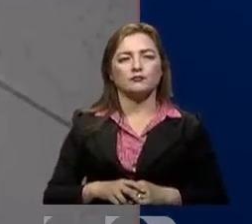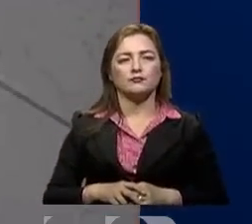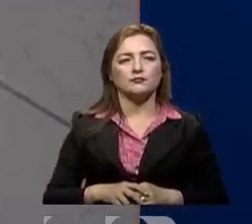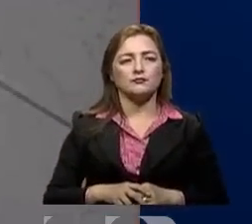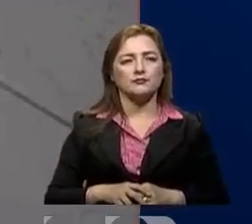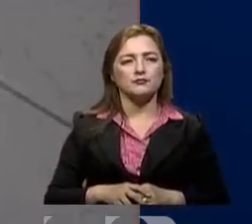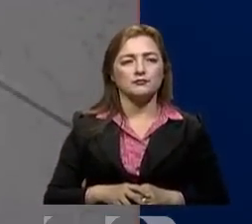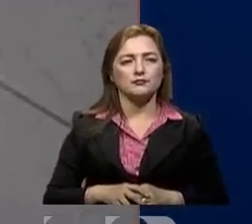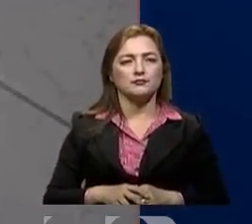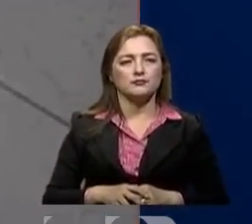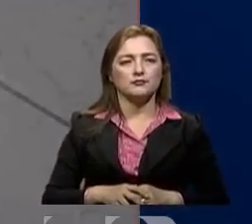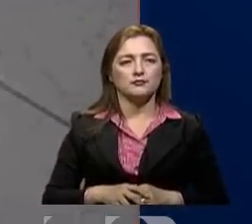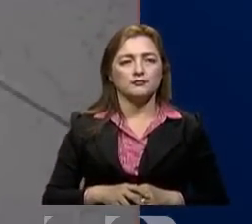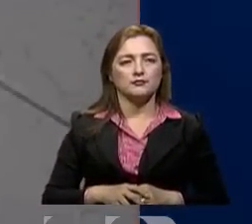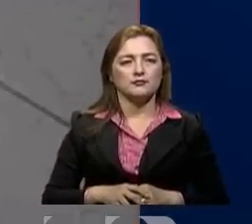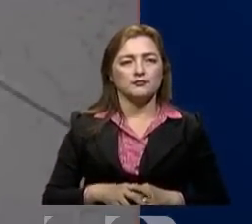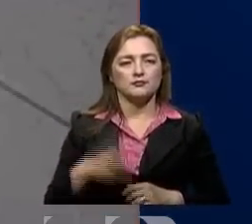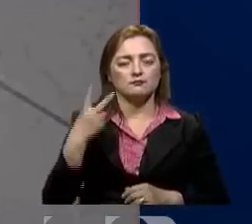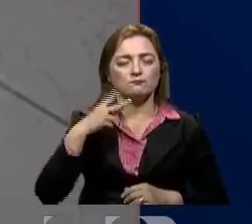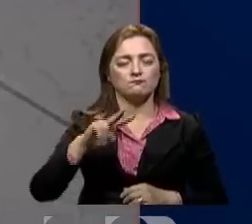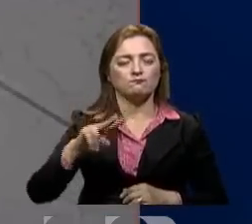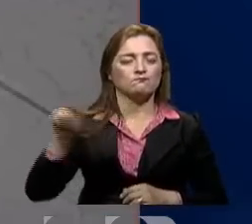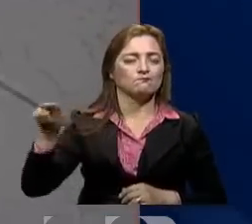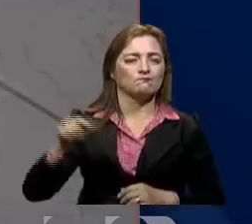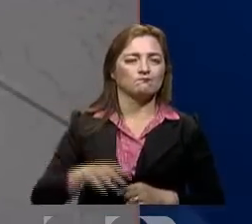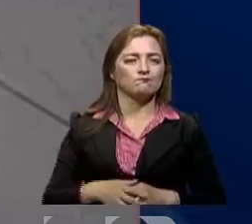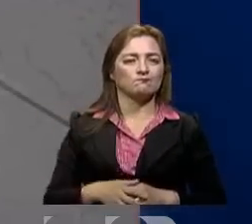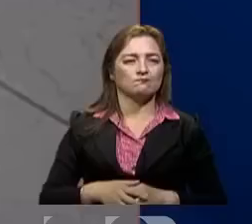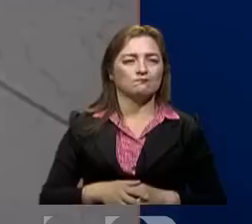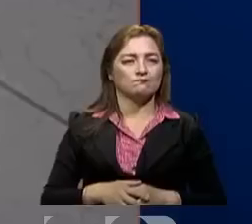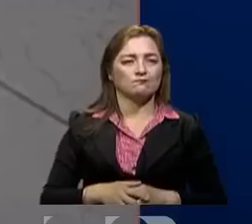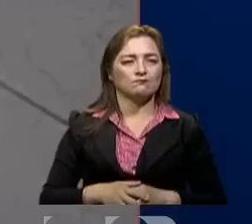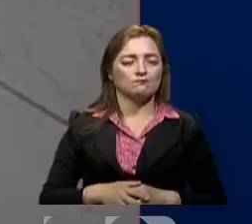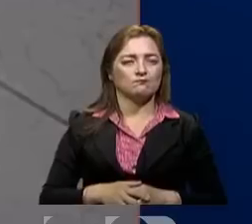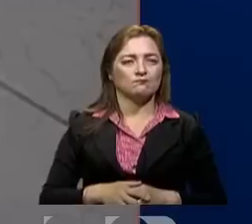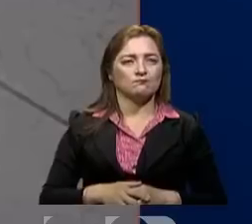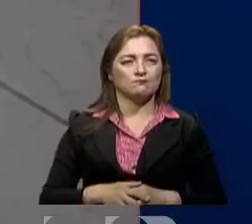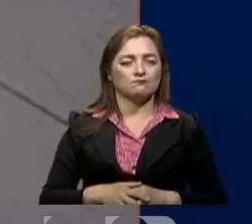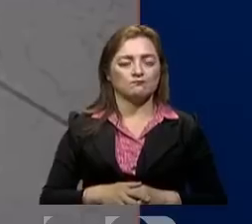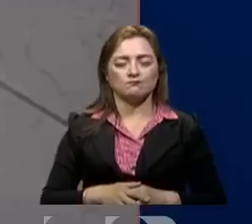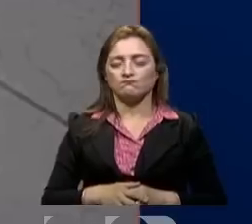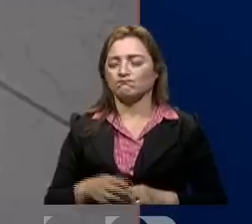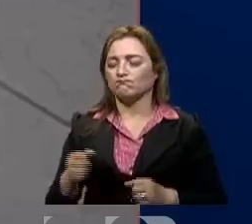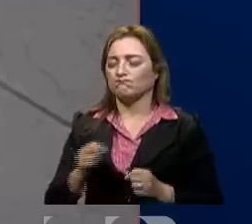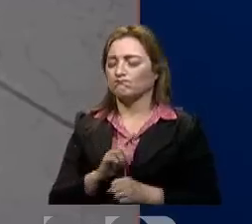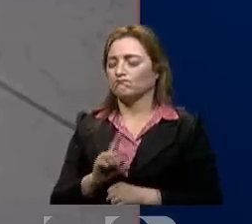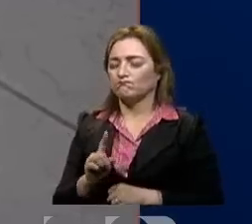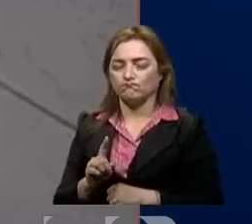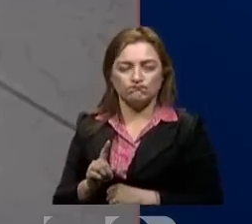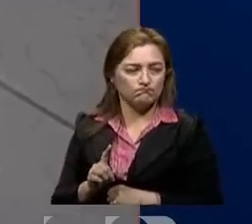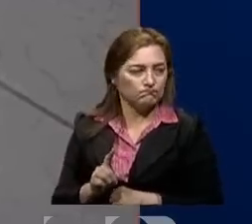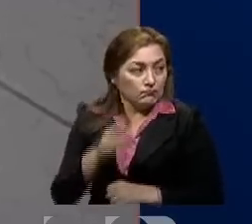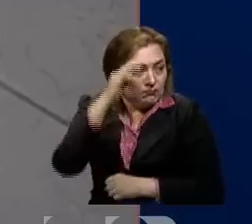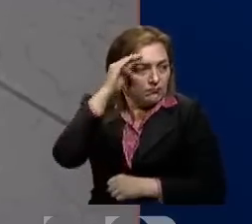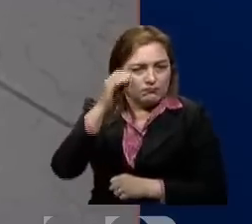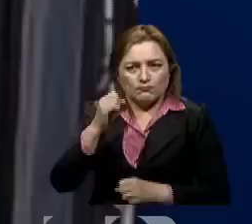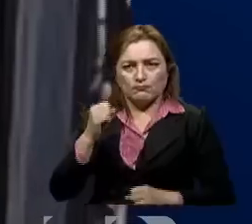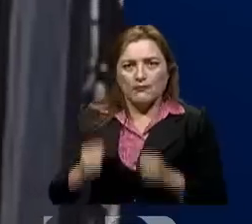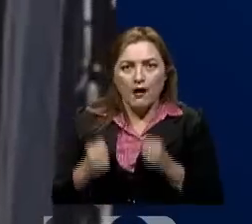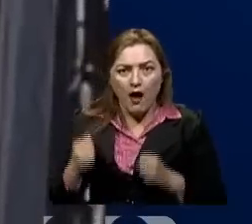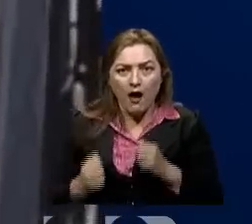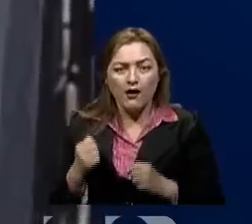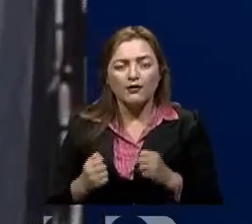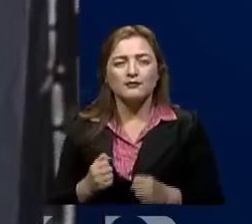En el video se observa cómo los sujetos salen del establecimiento y al notar la presencia policial huyen a precipitada